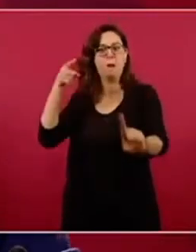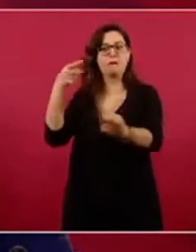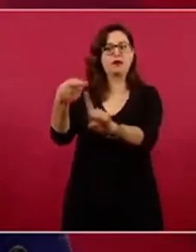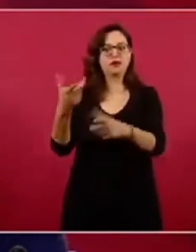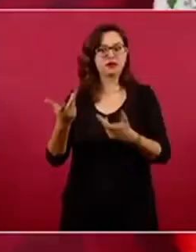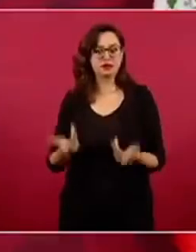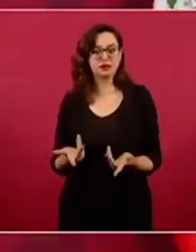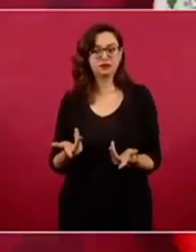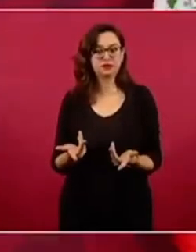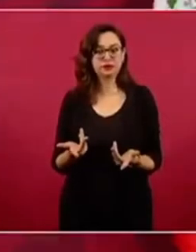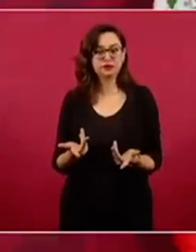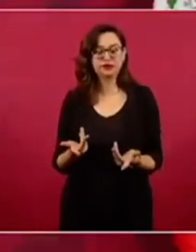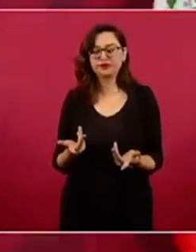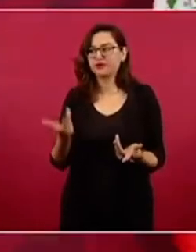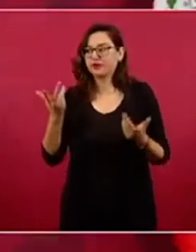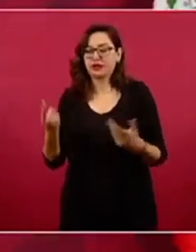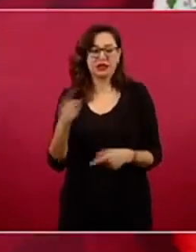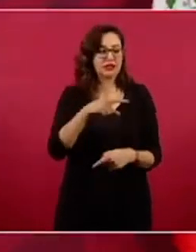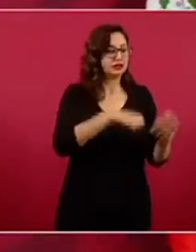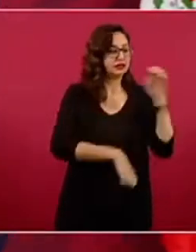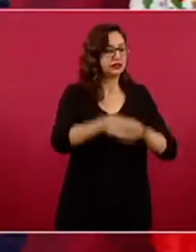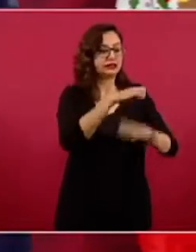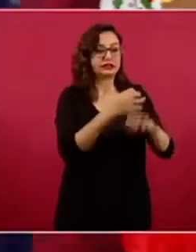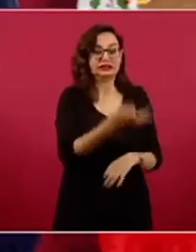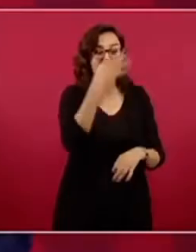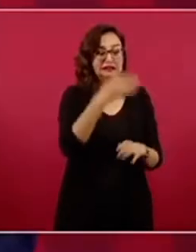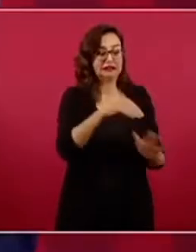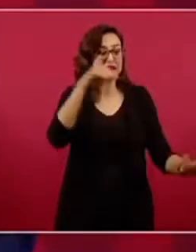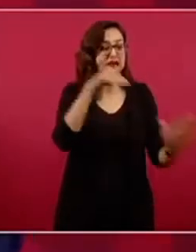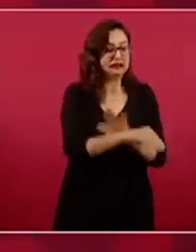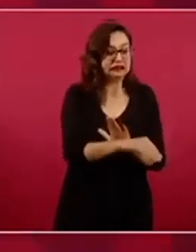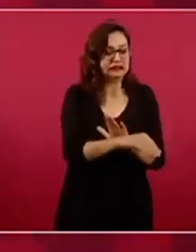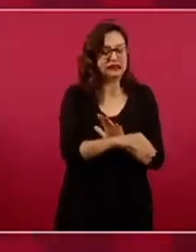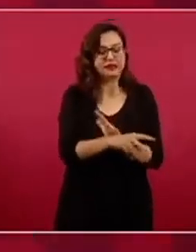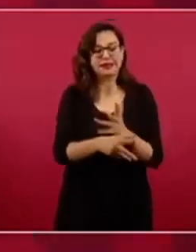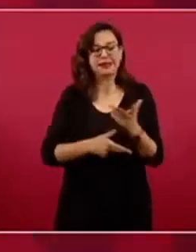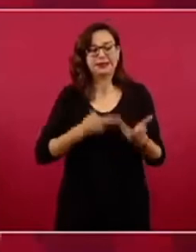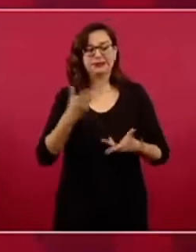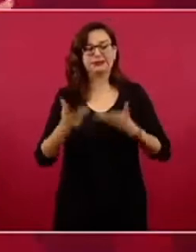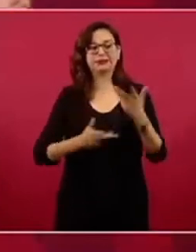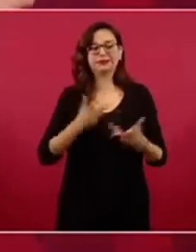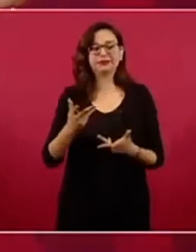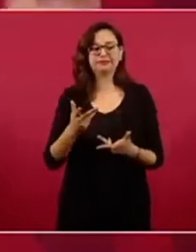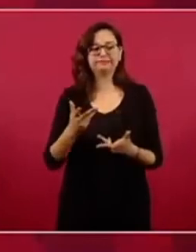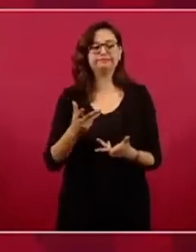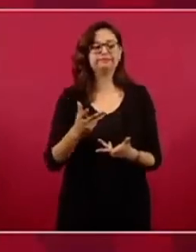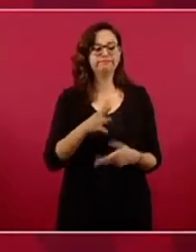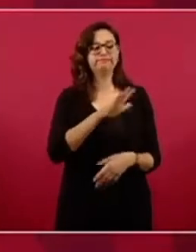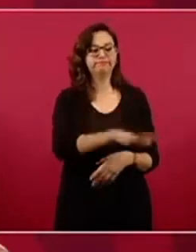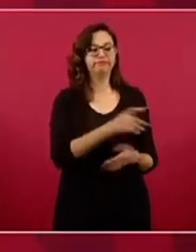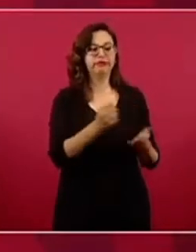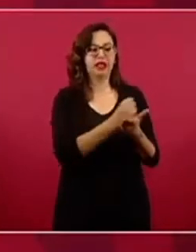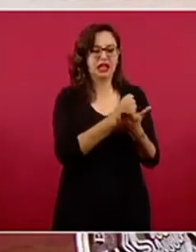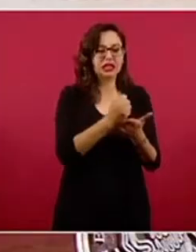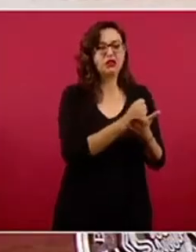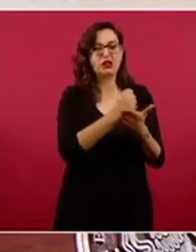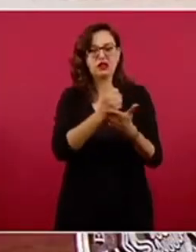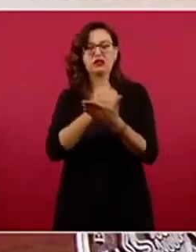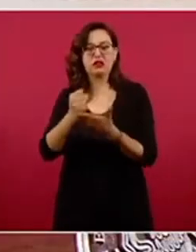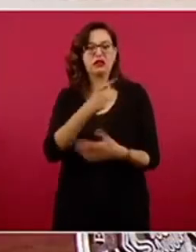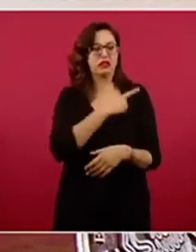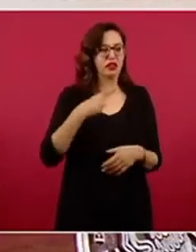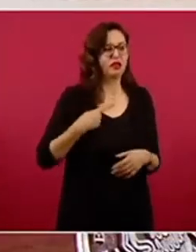Entonces, por eso se decidió que como tenían estos créditos